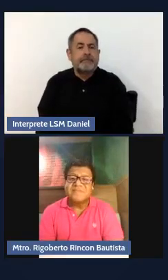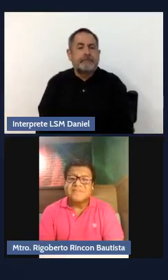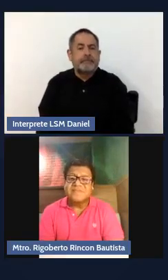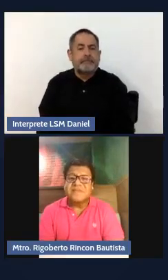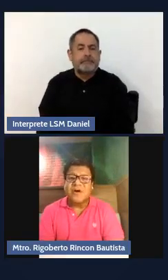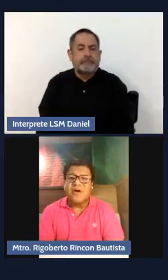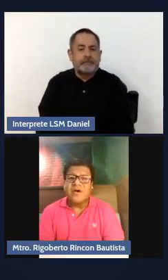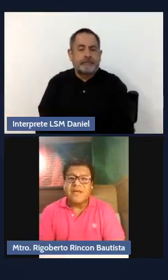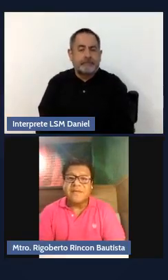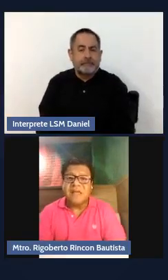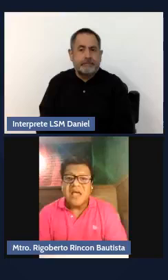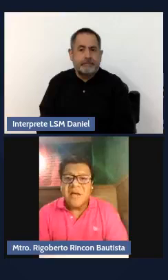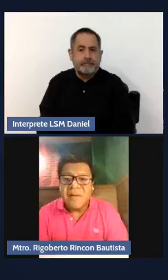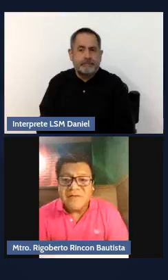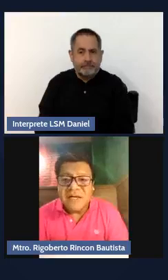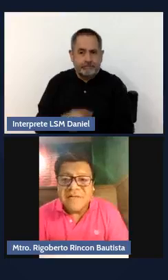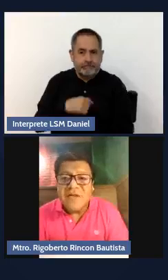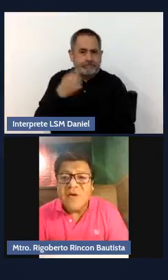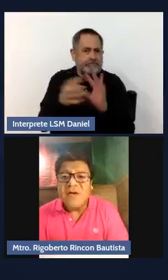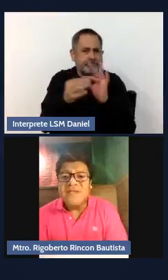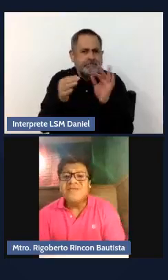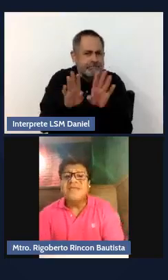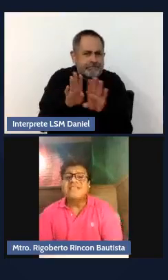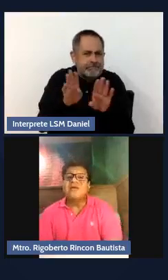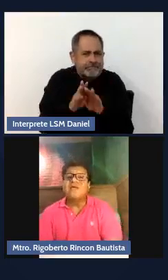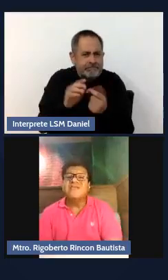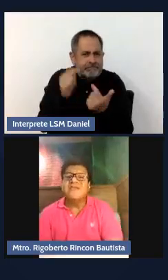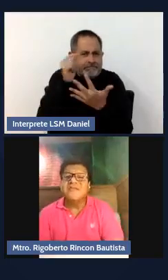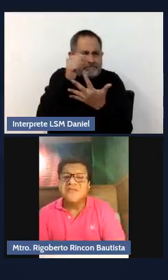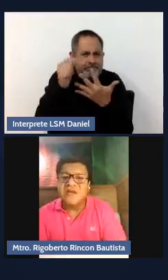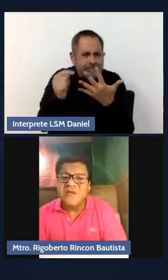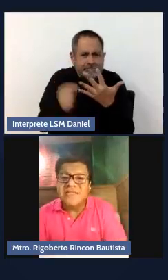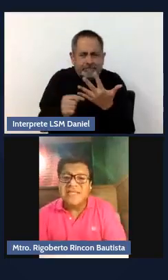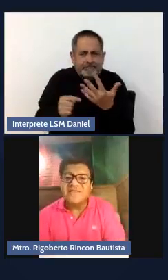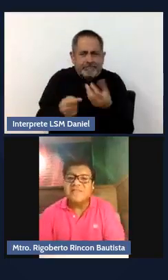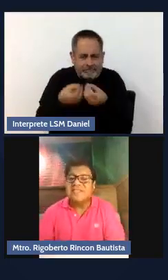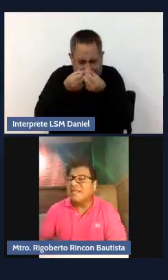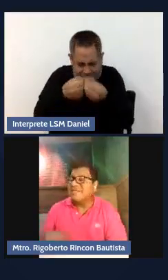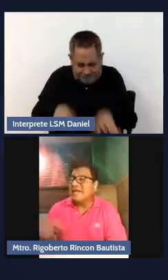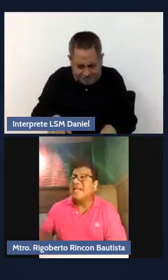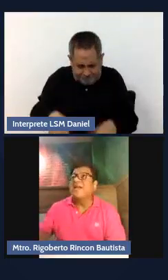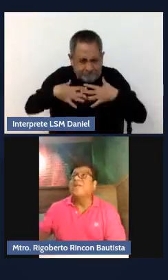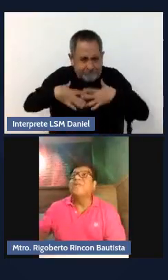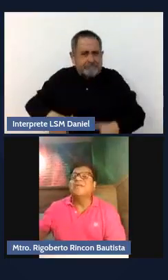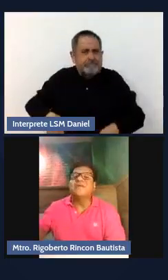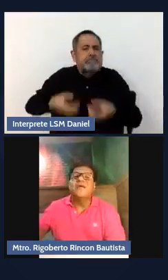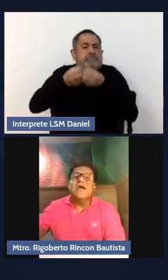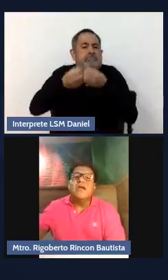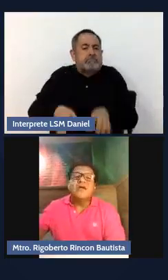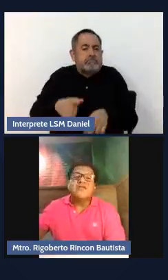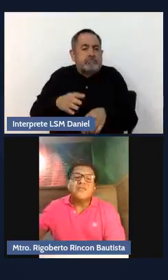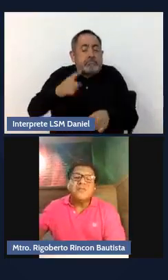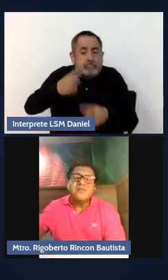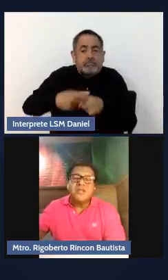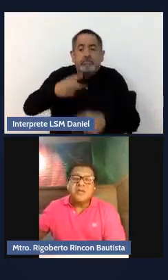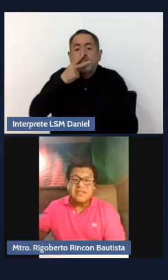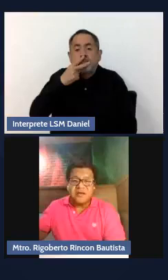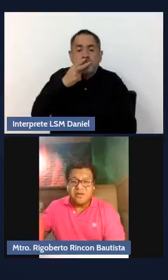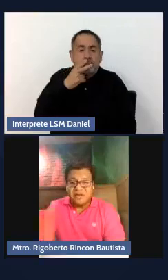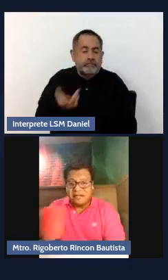Ok. Vamos sabiendo cuáles son las consecuencias físicas a largo plazo. Lo que estuvimos viendo